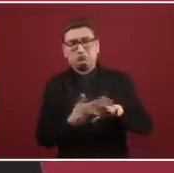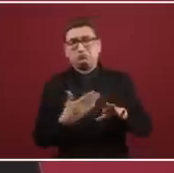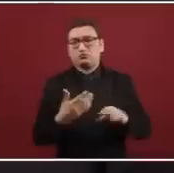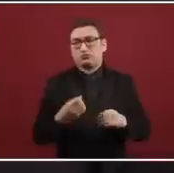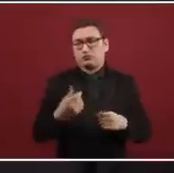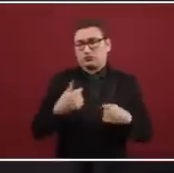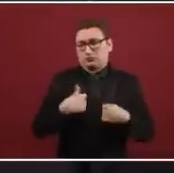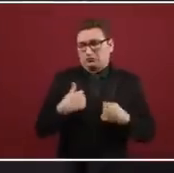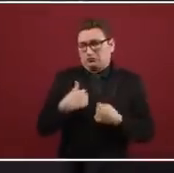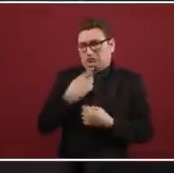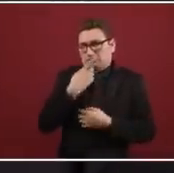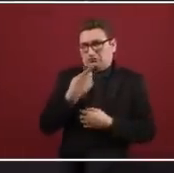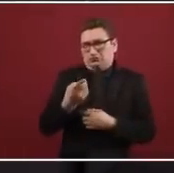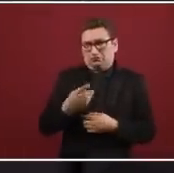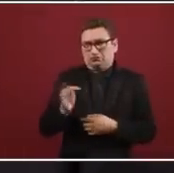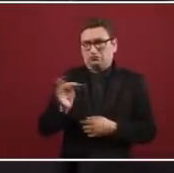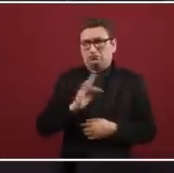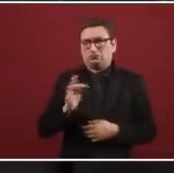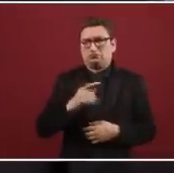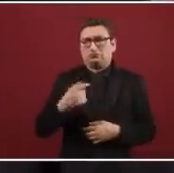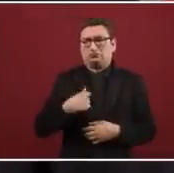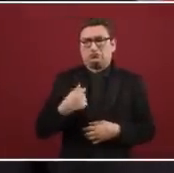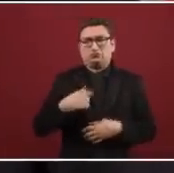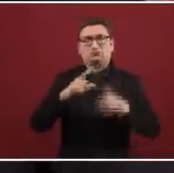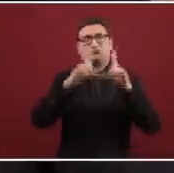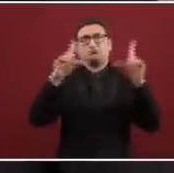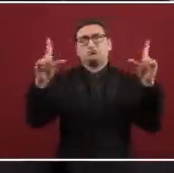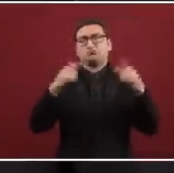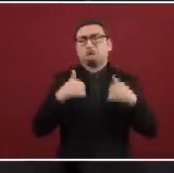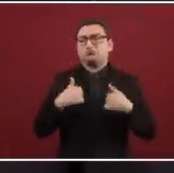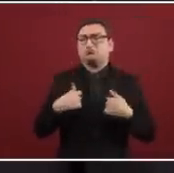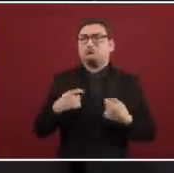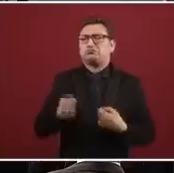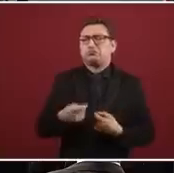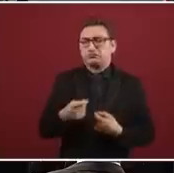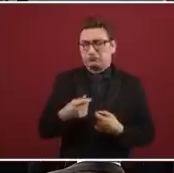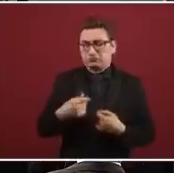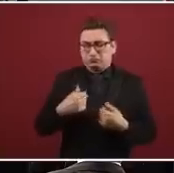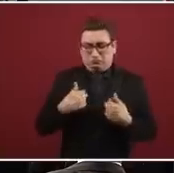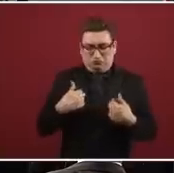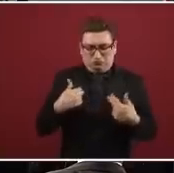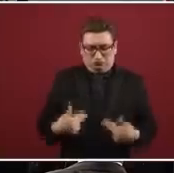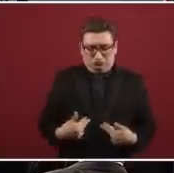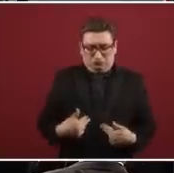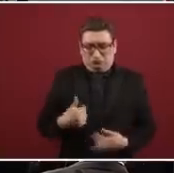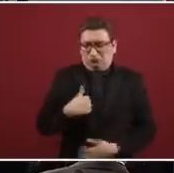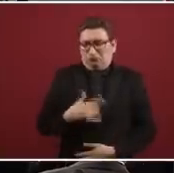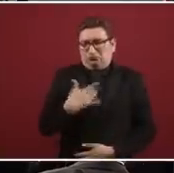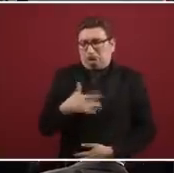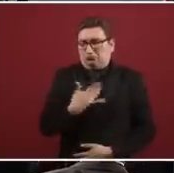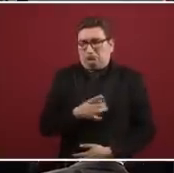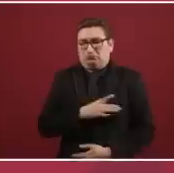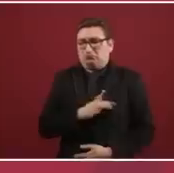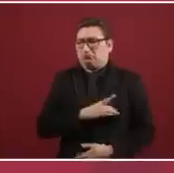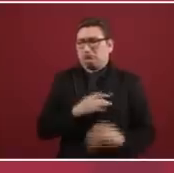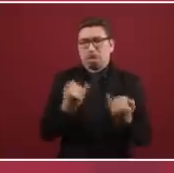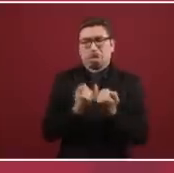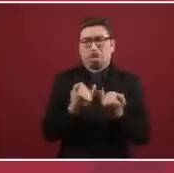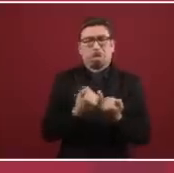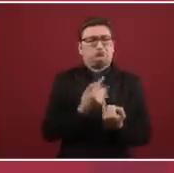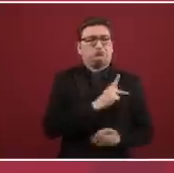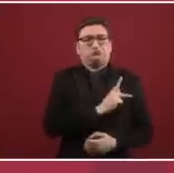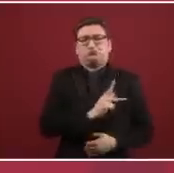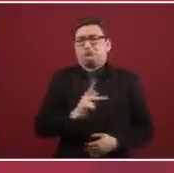yo puedo decirles que soy un ser humano, que tengo miedo, como todos los seres